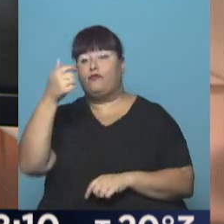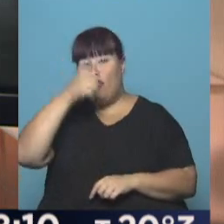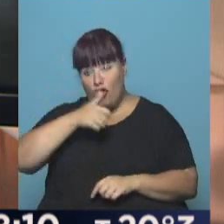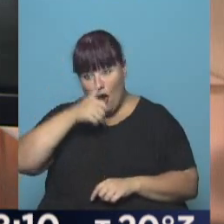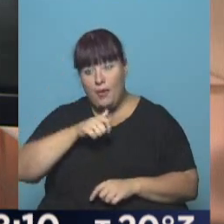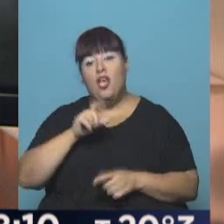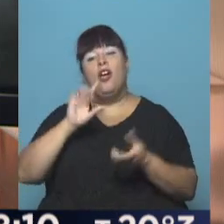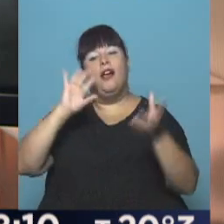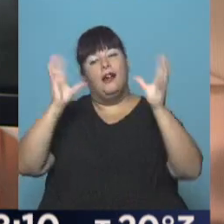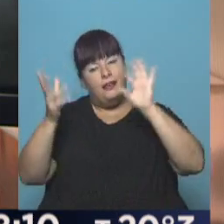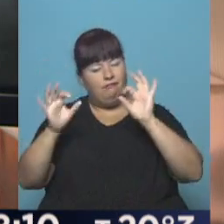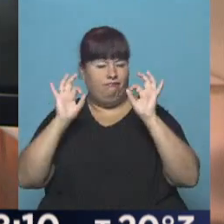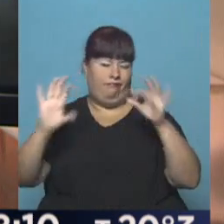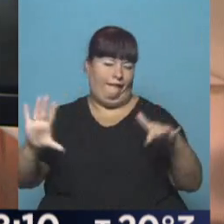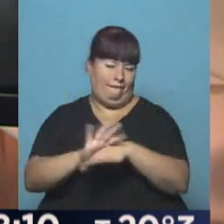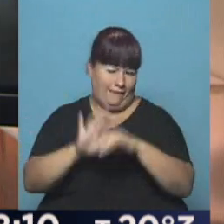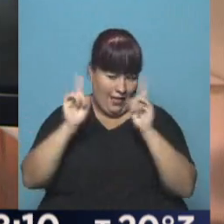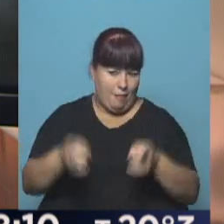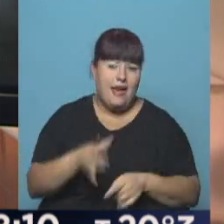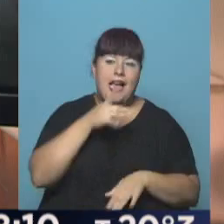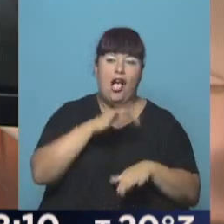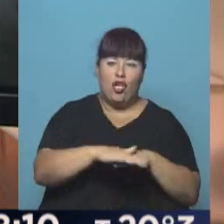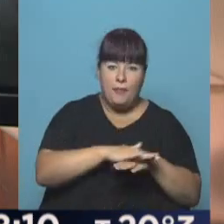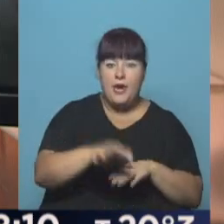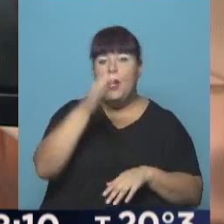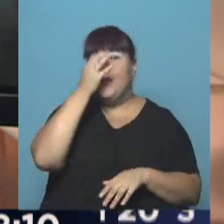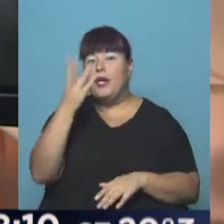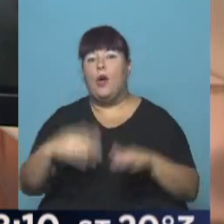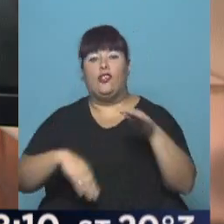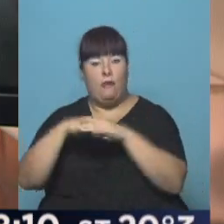las condiciones van a estar excelentes también, 14 de mínima y 24 de máxima.